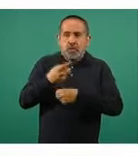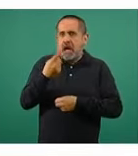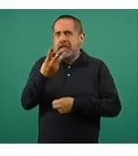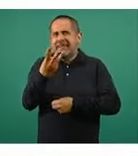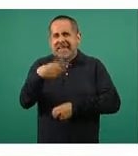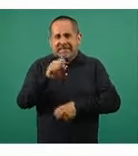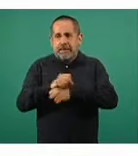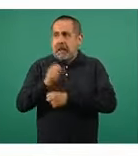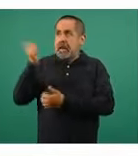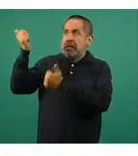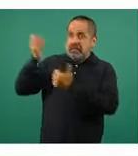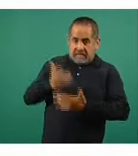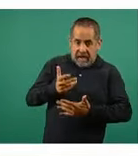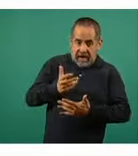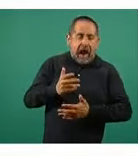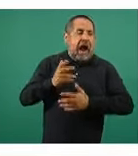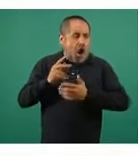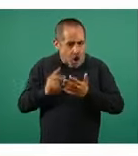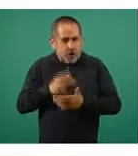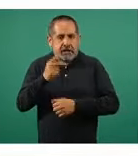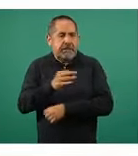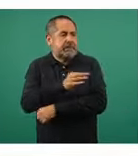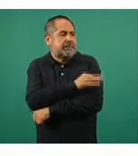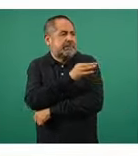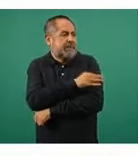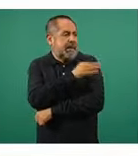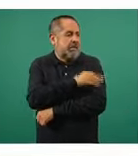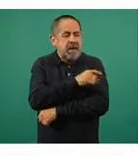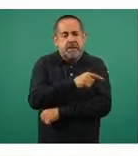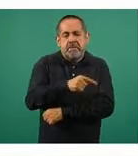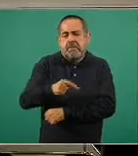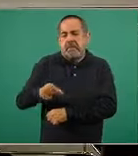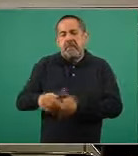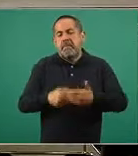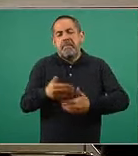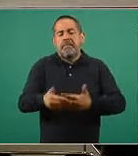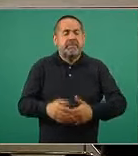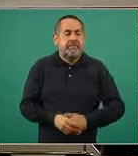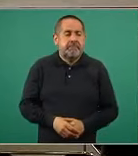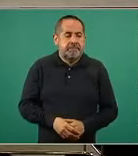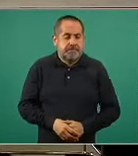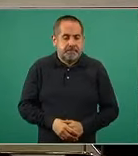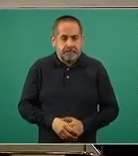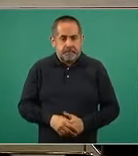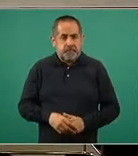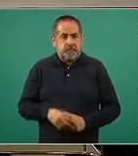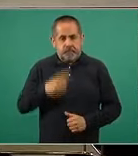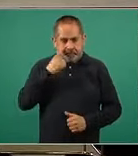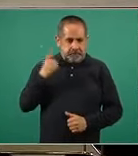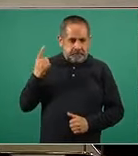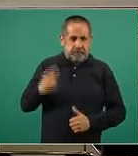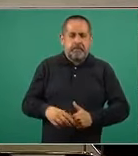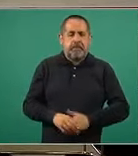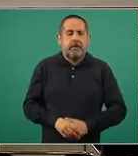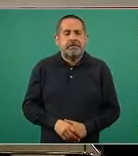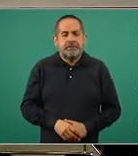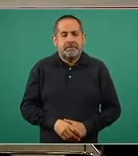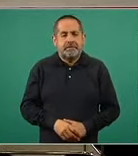como mínimo para ver avances, obviamente, en la segunda dosis de este grupo. Si vemos la siguiente